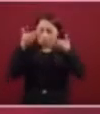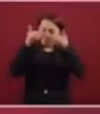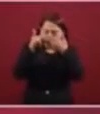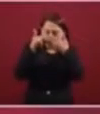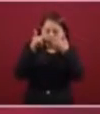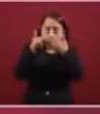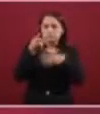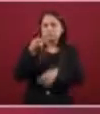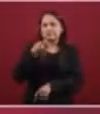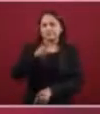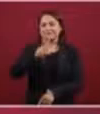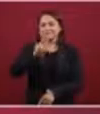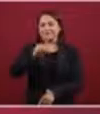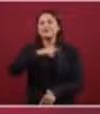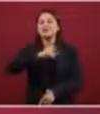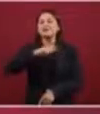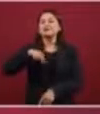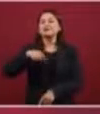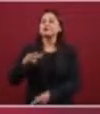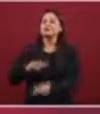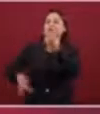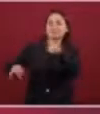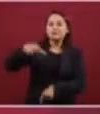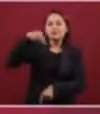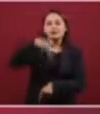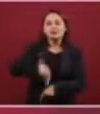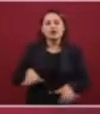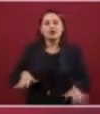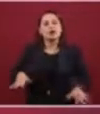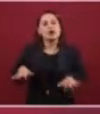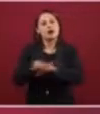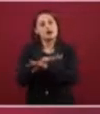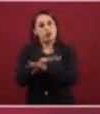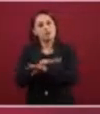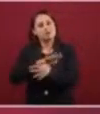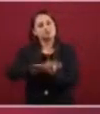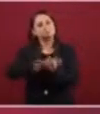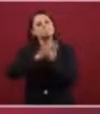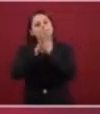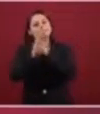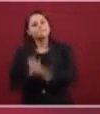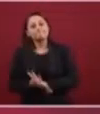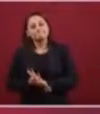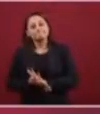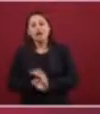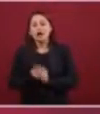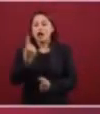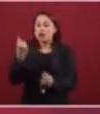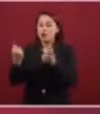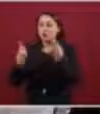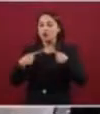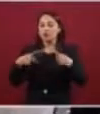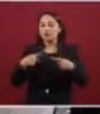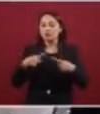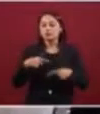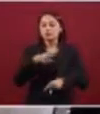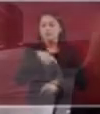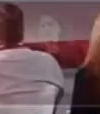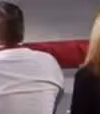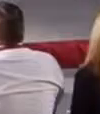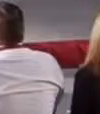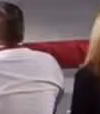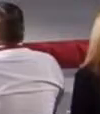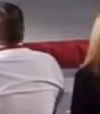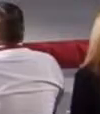cambio, es una transformación, y parece que a mucha gente todavía no le ha caído el 20, todavía no se entera que esto